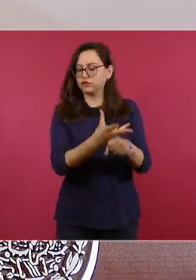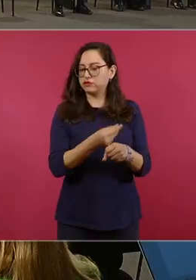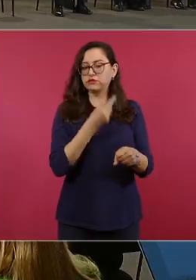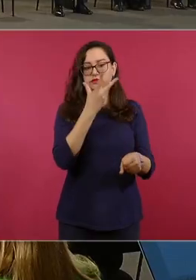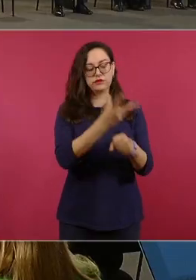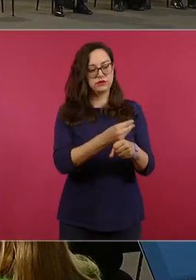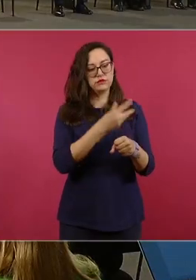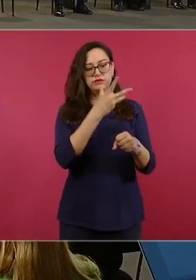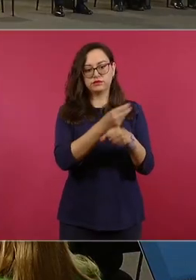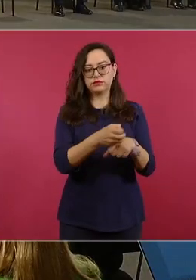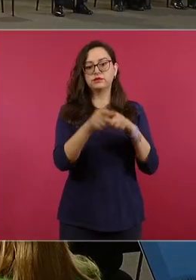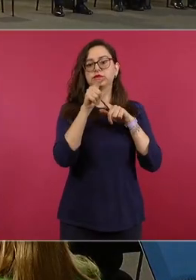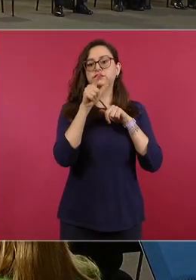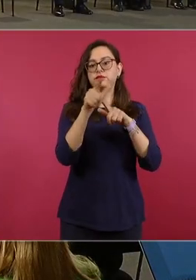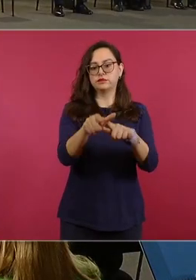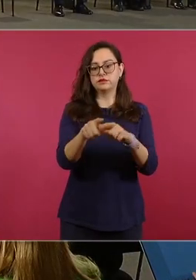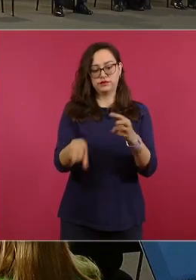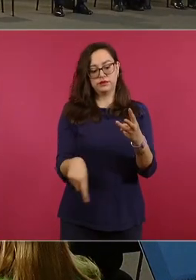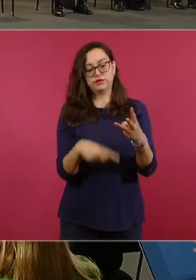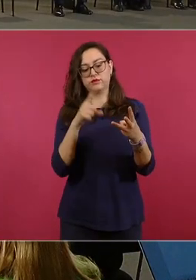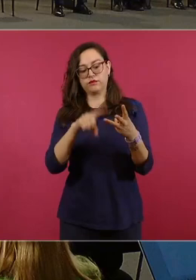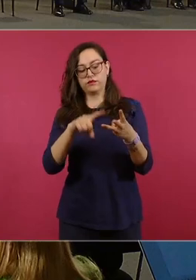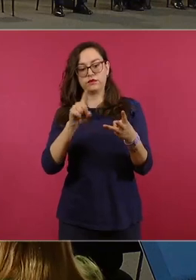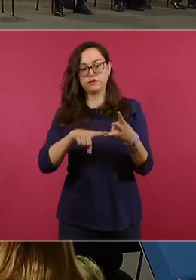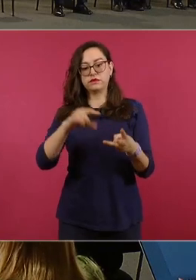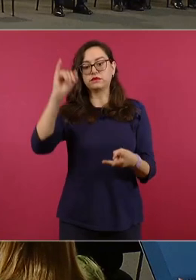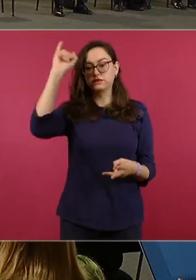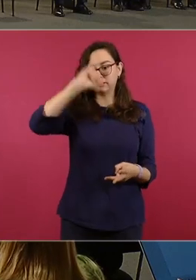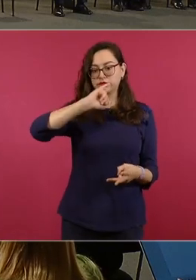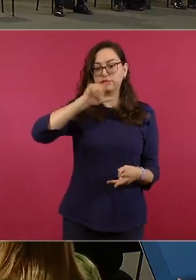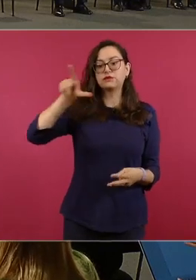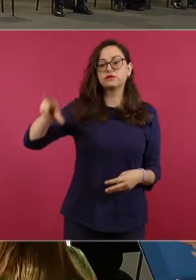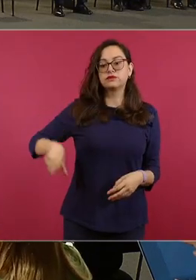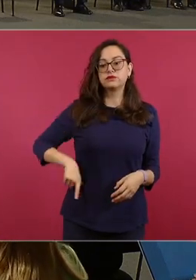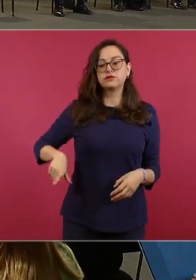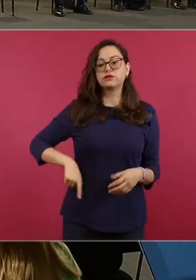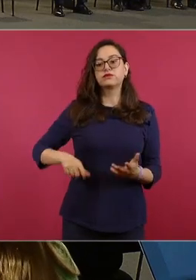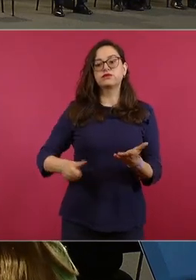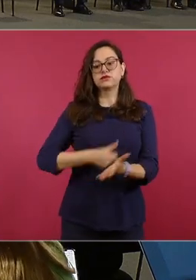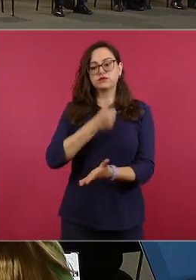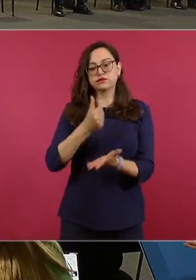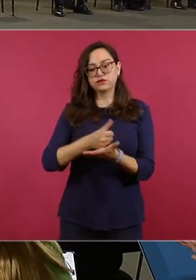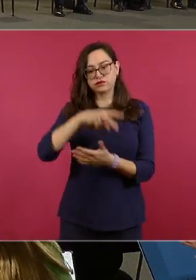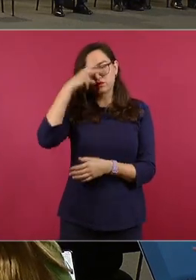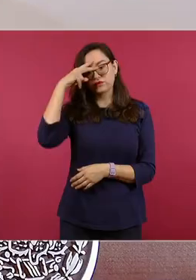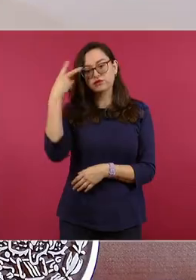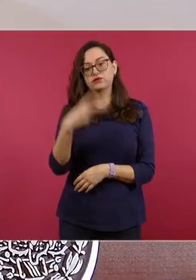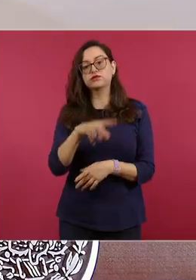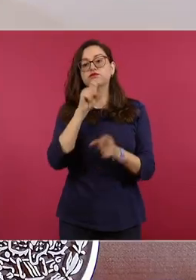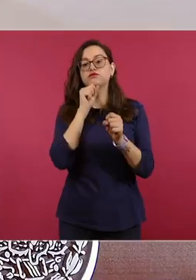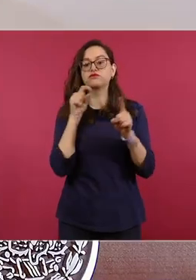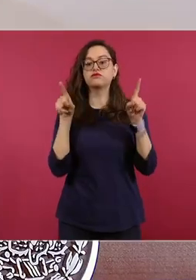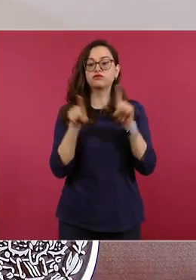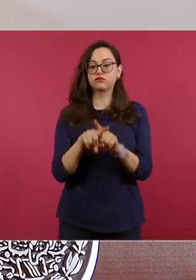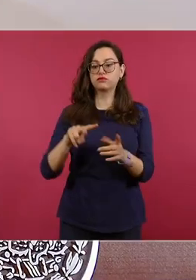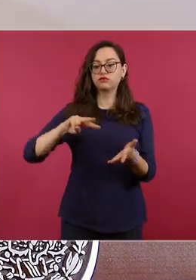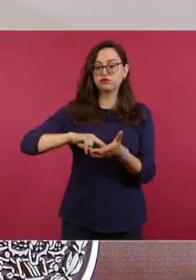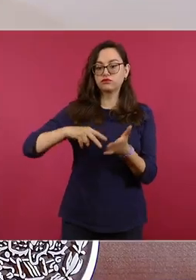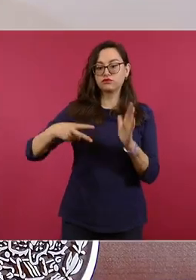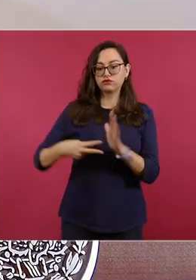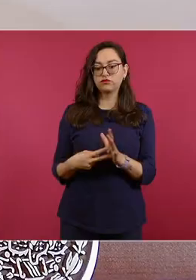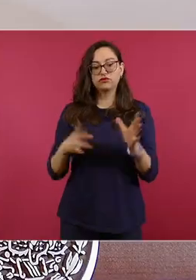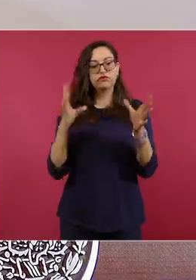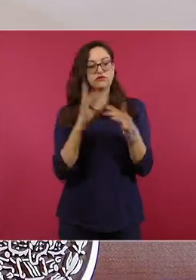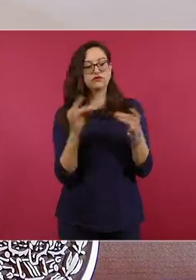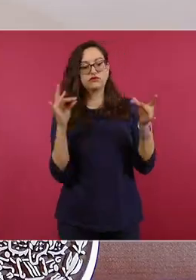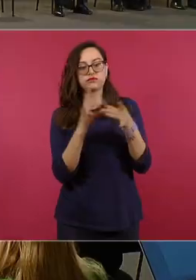Posteriormente también intervendrá el jefe de gobierno y también el ingeniero para explicar lo que hicieron en la Terminal